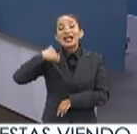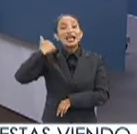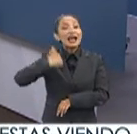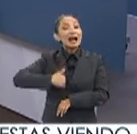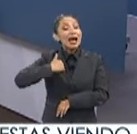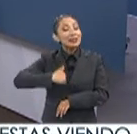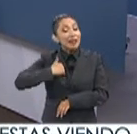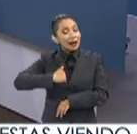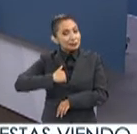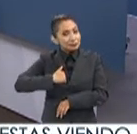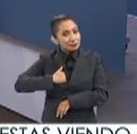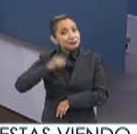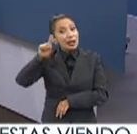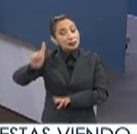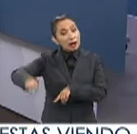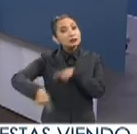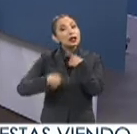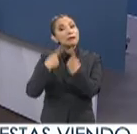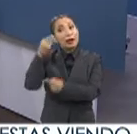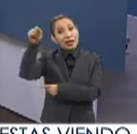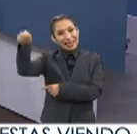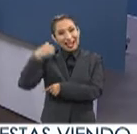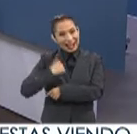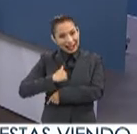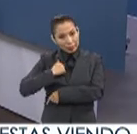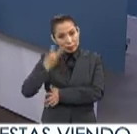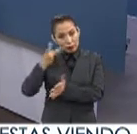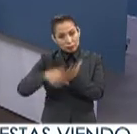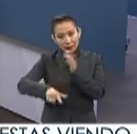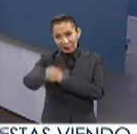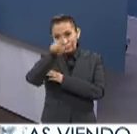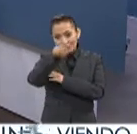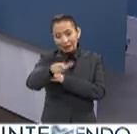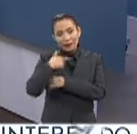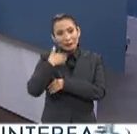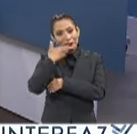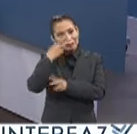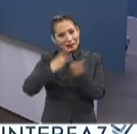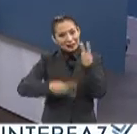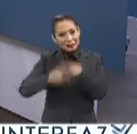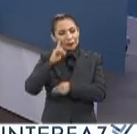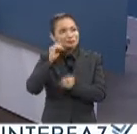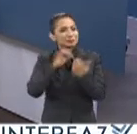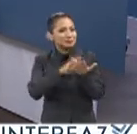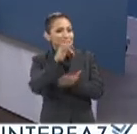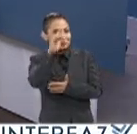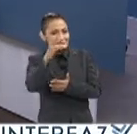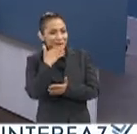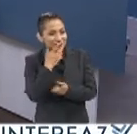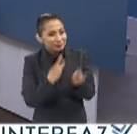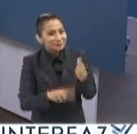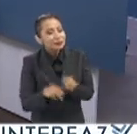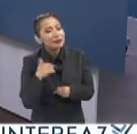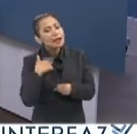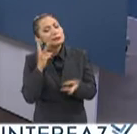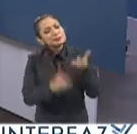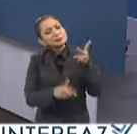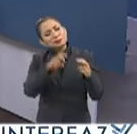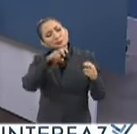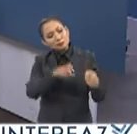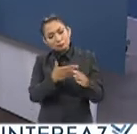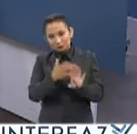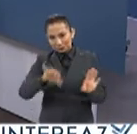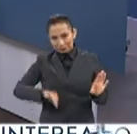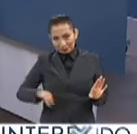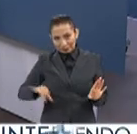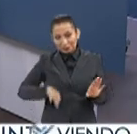Canadá y, bueno, se fue a este país en el 2017. Alejandra, bienvenida. Hola, muchas gracias. Bienvenida, Alejandra. Estábamos platicando de forma